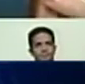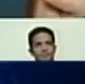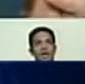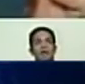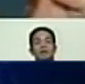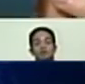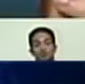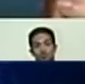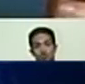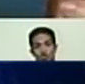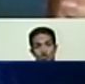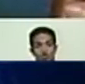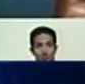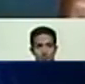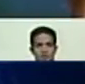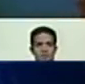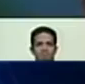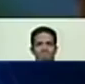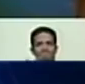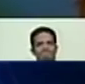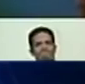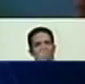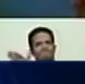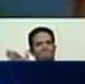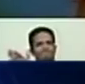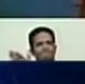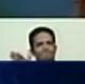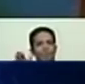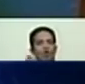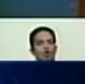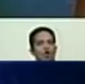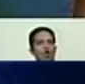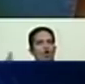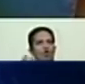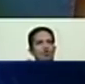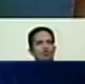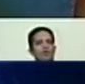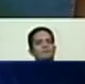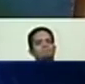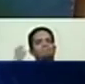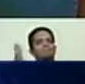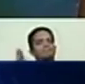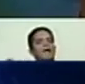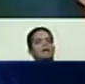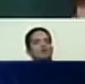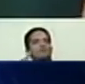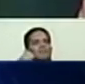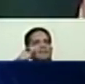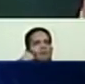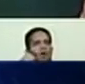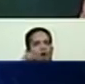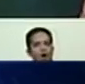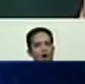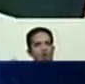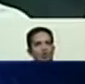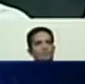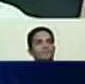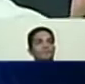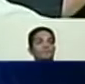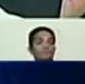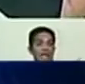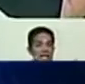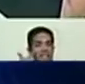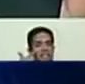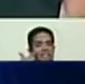estaba en este momento hablando o presente en las intervenciones en el Consejo de Seguridad, y este es nuestro viceministro